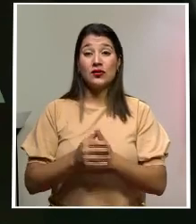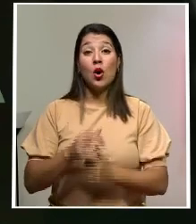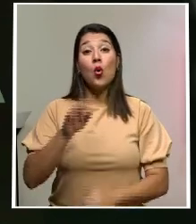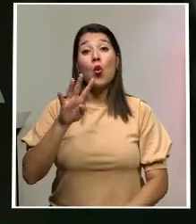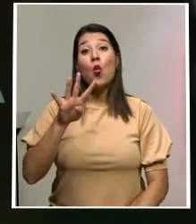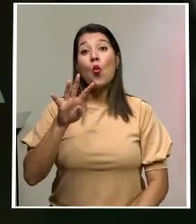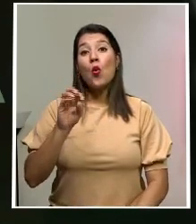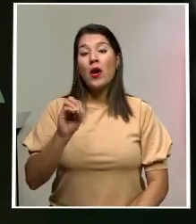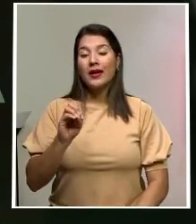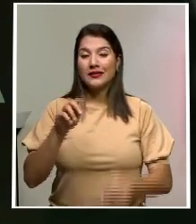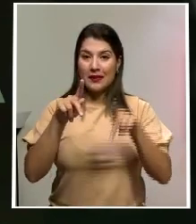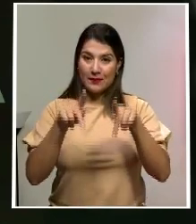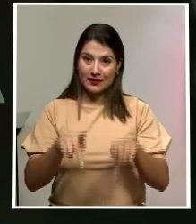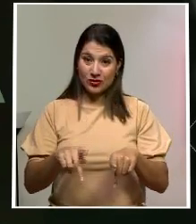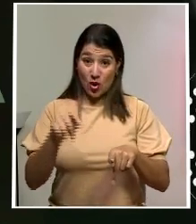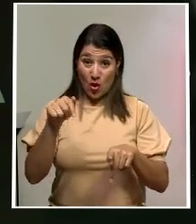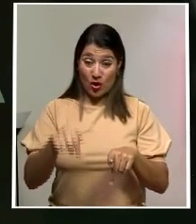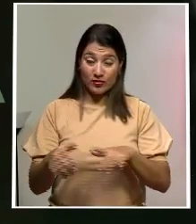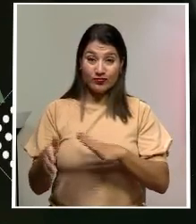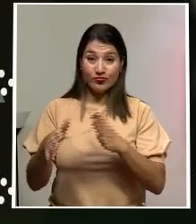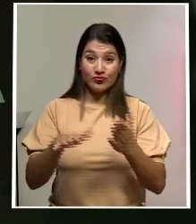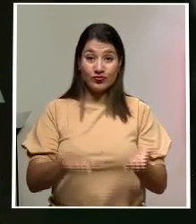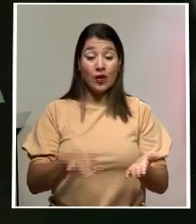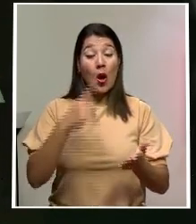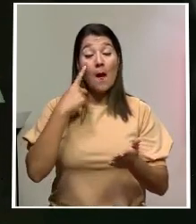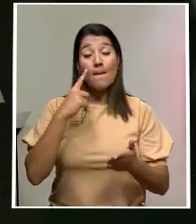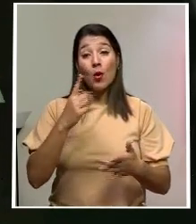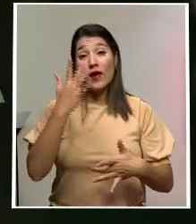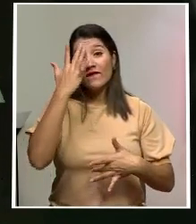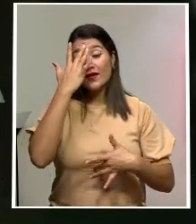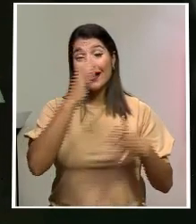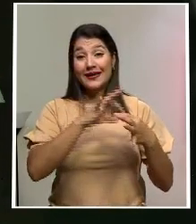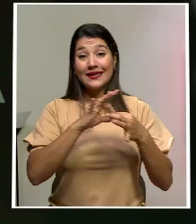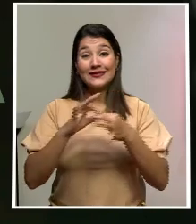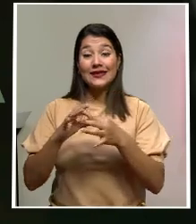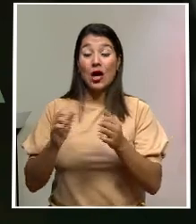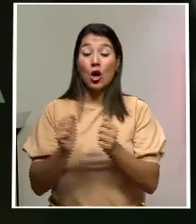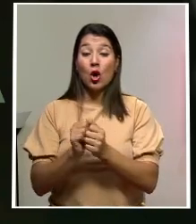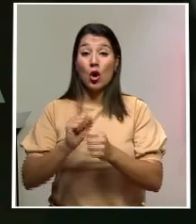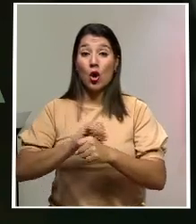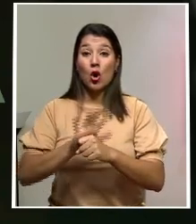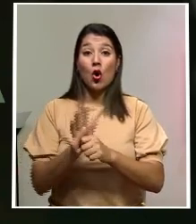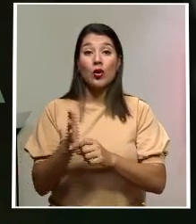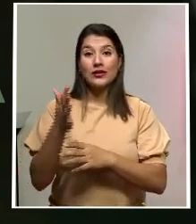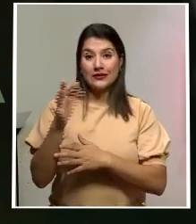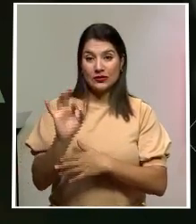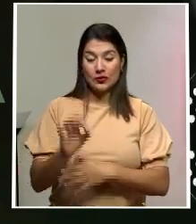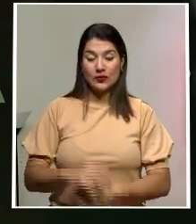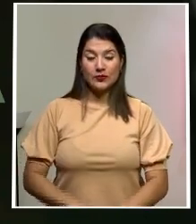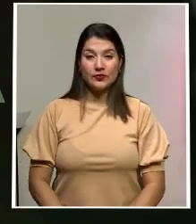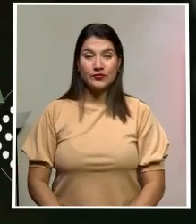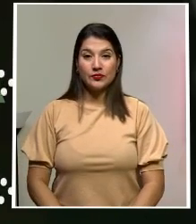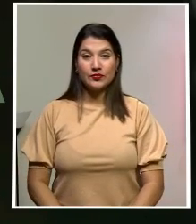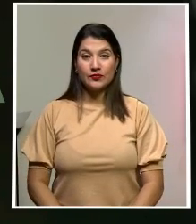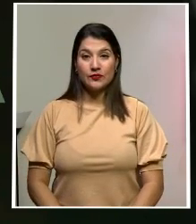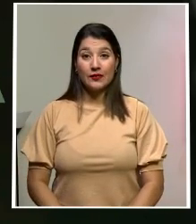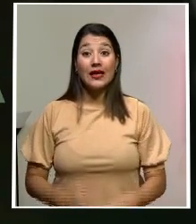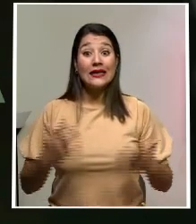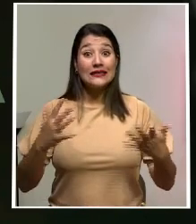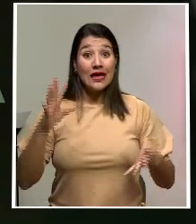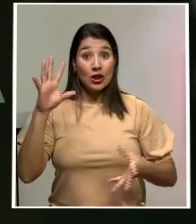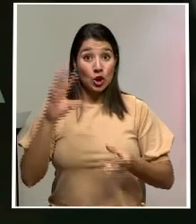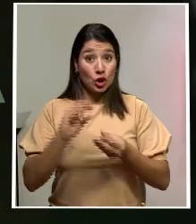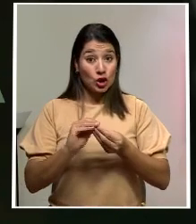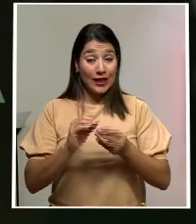40 personas perdieron la vida por causas asociadas al COVID en las últimas 24 horas. En